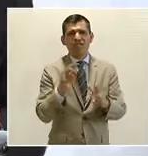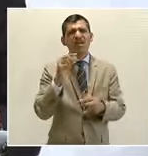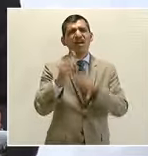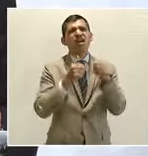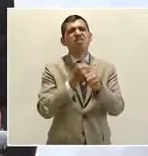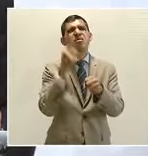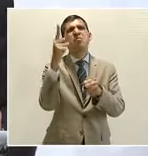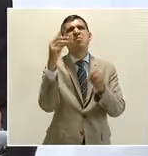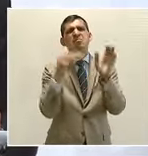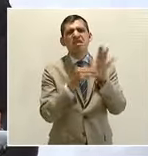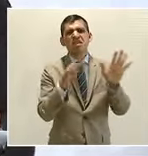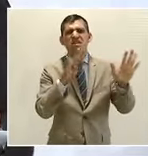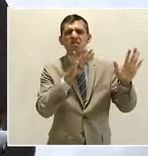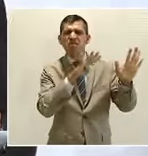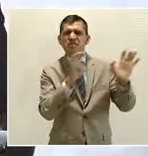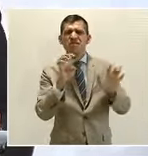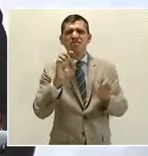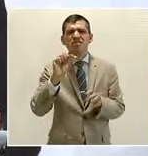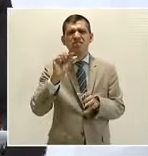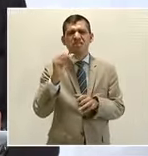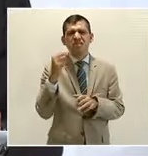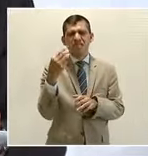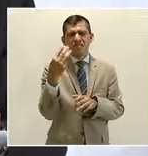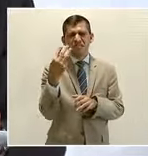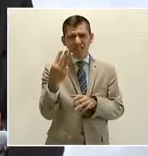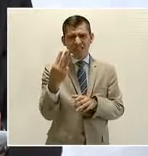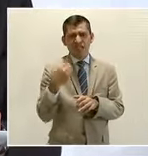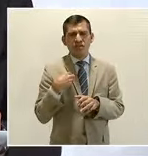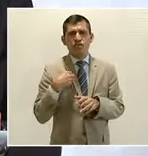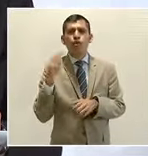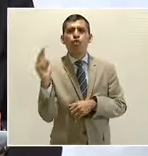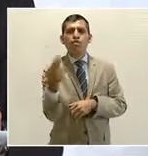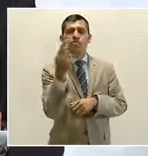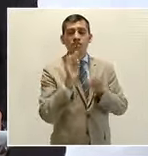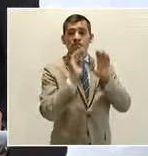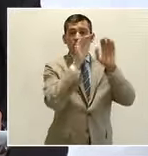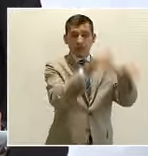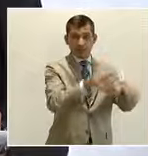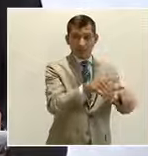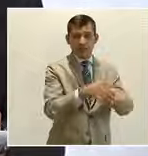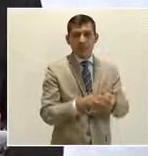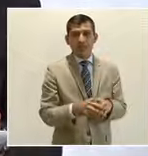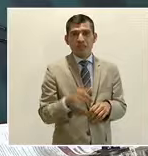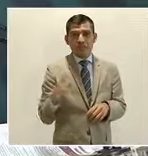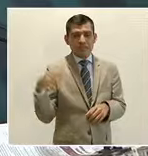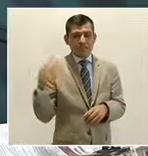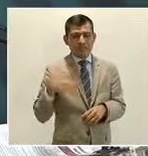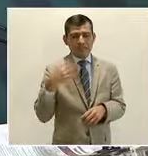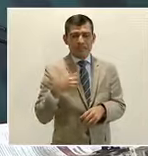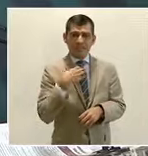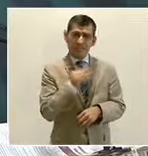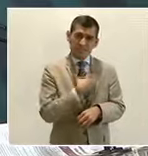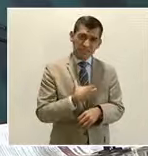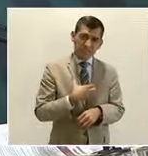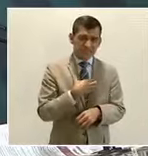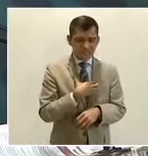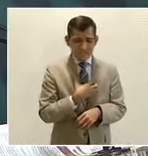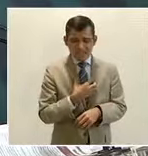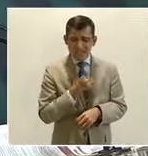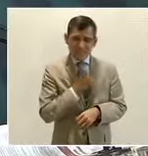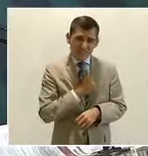1973 y yo estaba entrando a la universidad y nos dio muchos sentimientos cuando nos